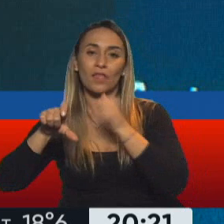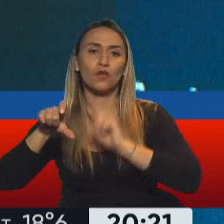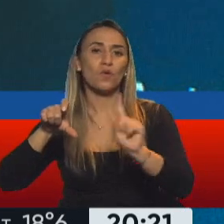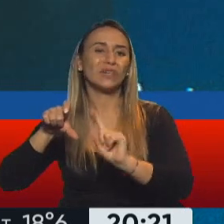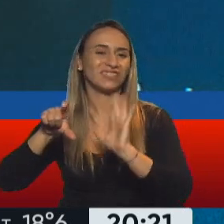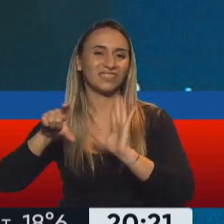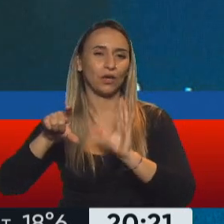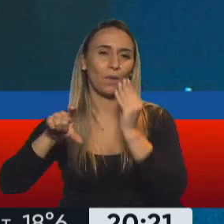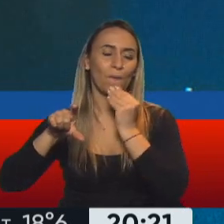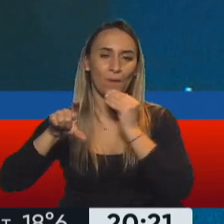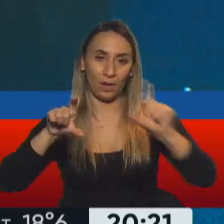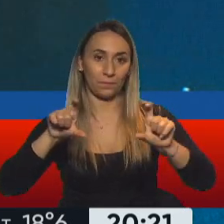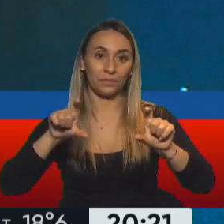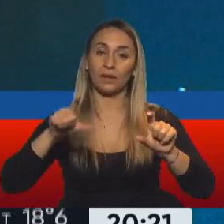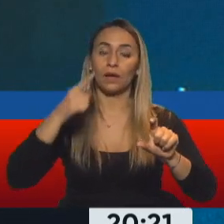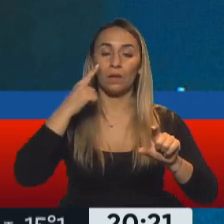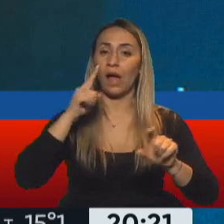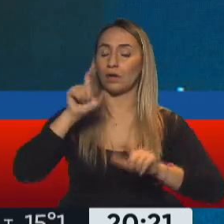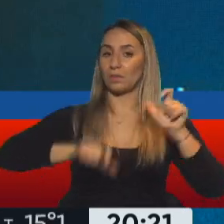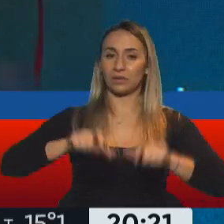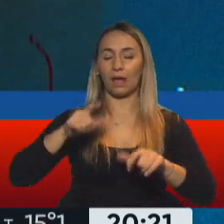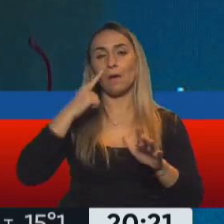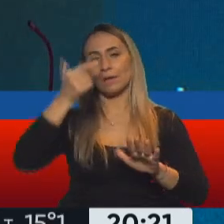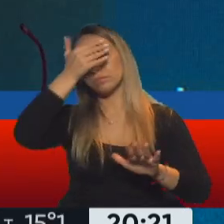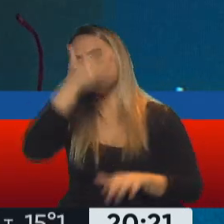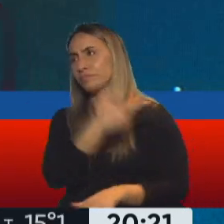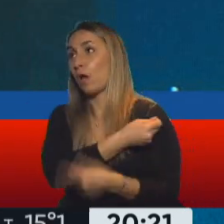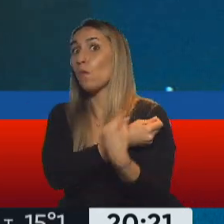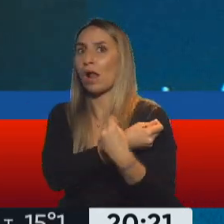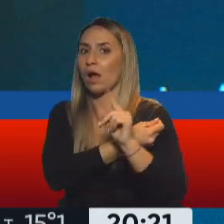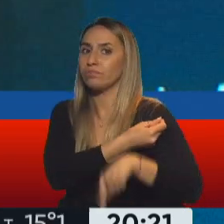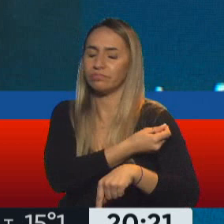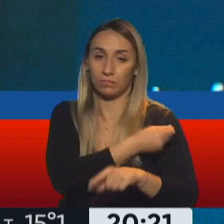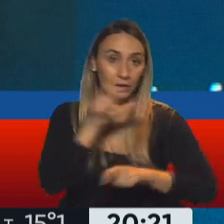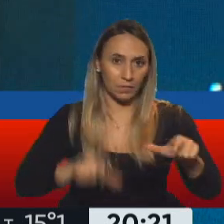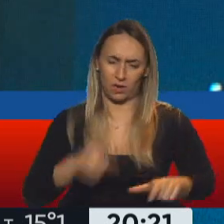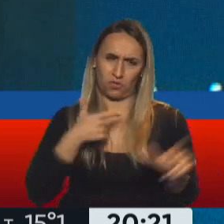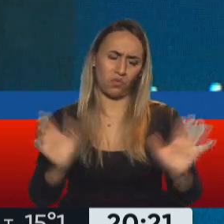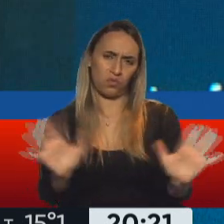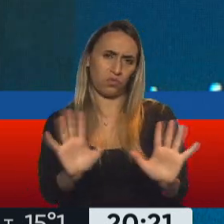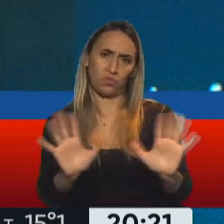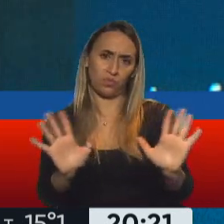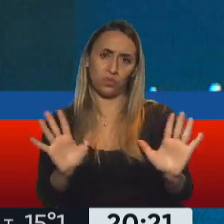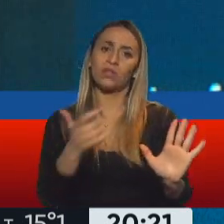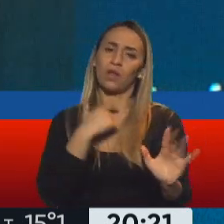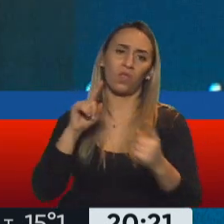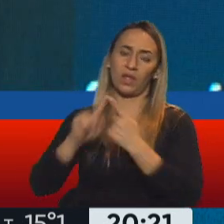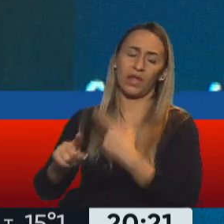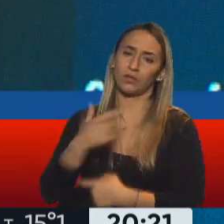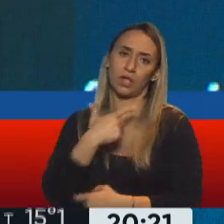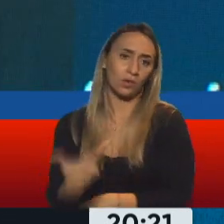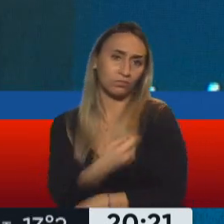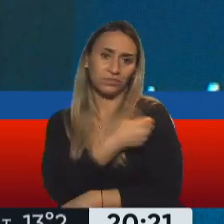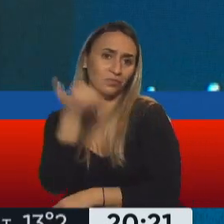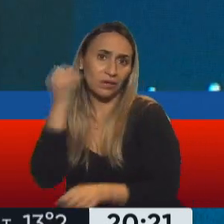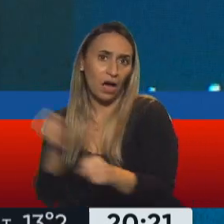yo no entro en el nada. O me pongo una vacuna activa o no... me voy y me pongo la que ya están